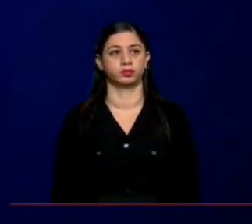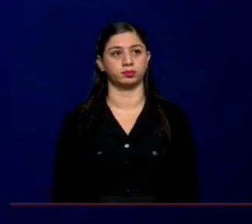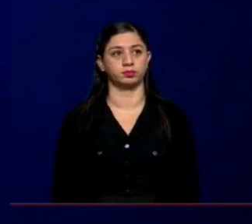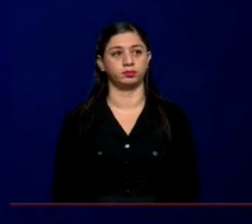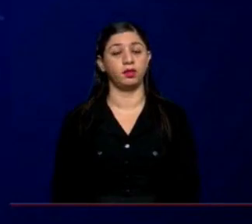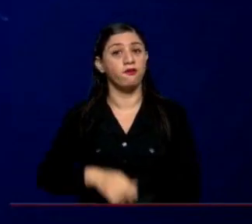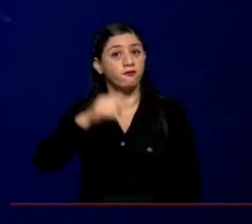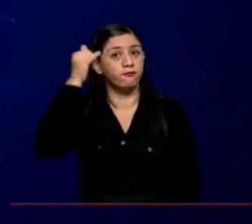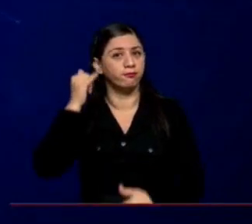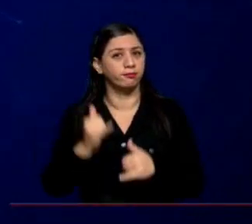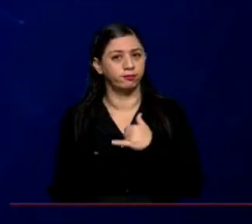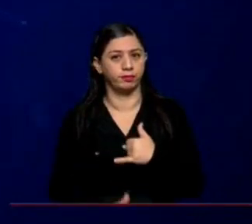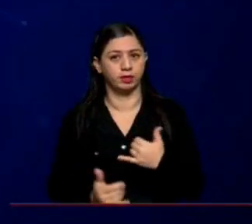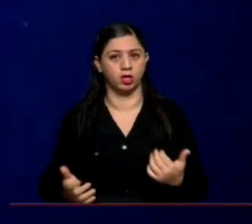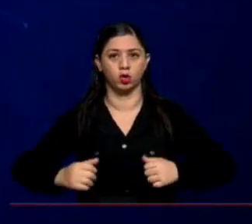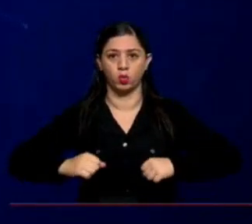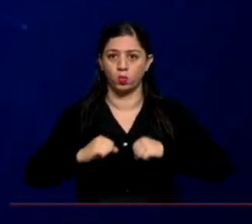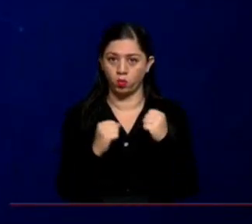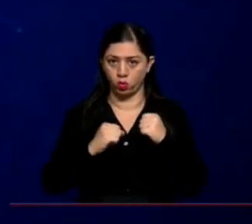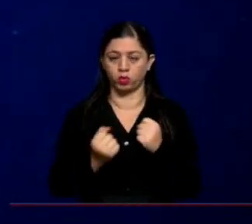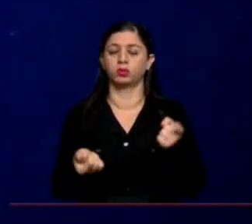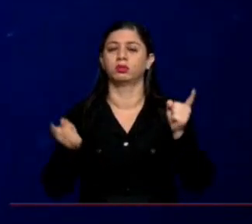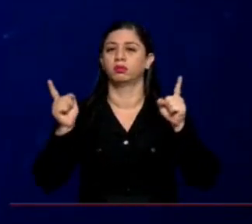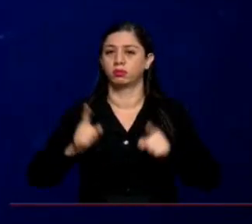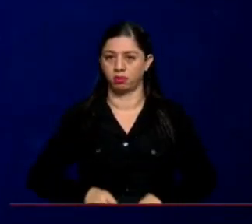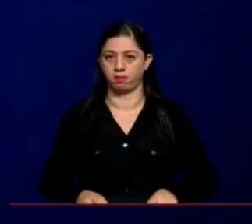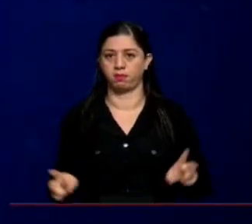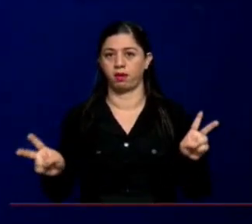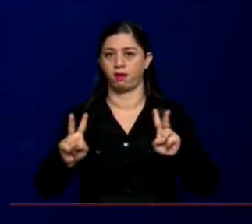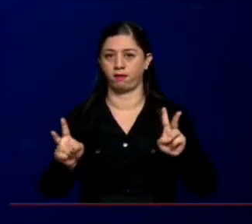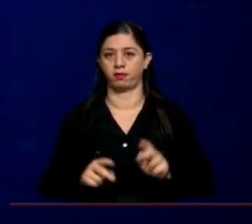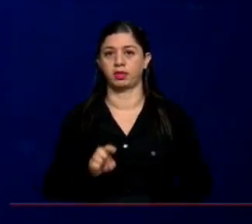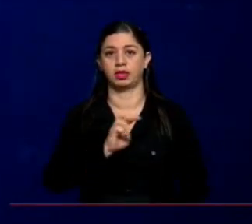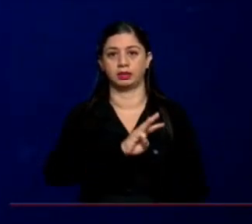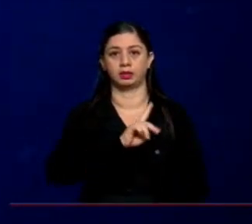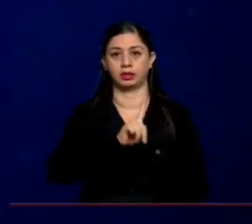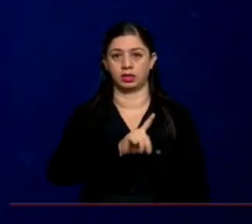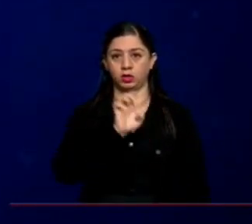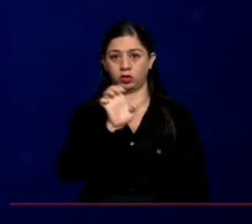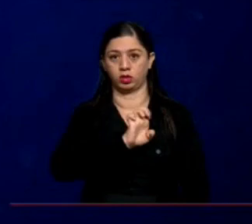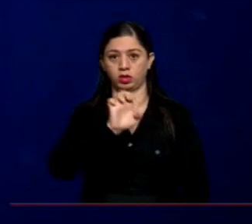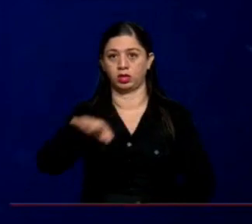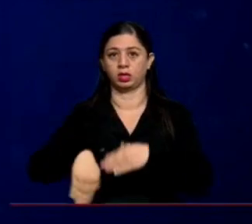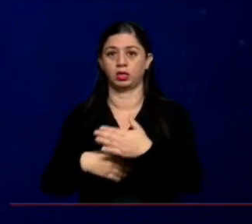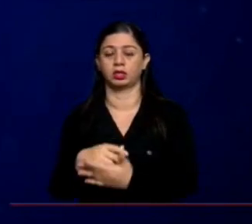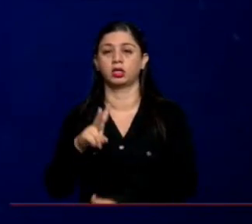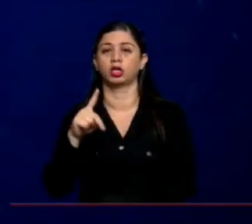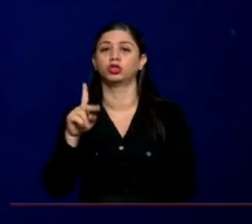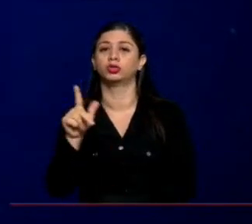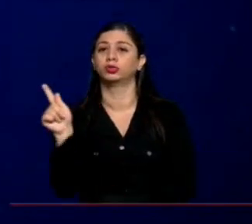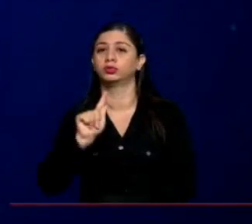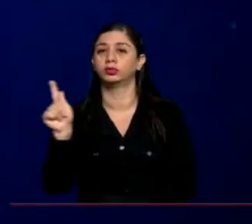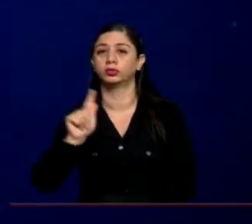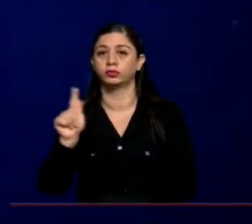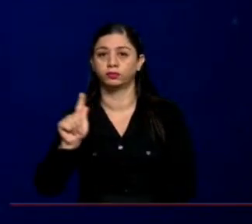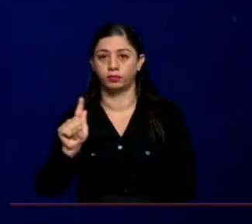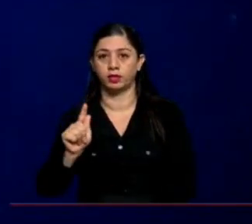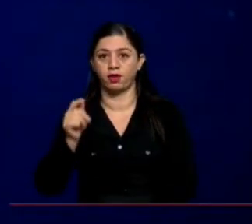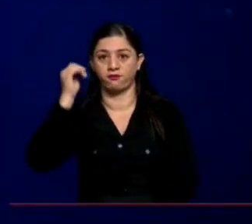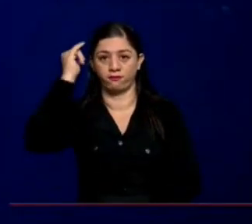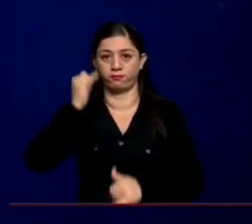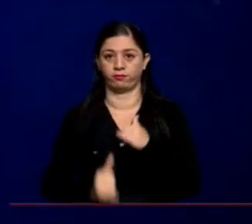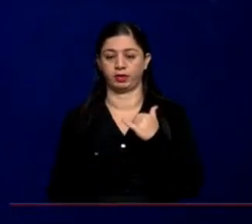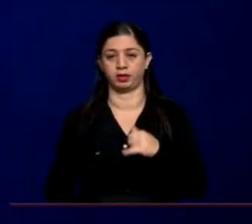La fase final que se realizará en Bogotá también será transmitido desde el 31 de enero hasta el 12 de febrero, que será la gran